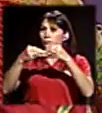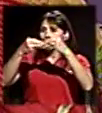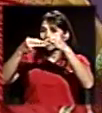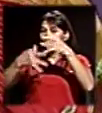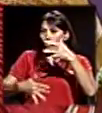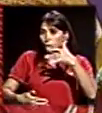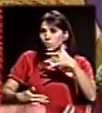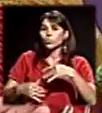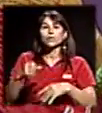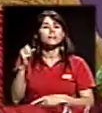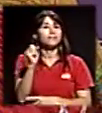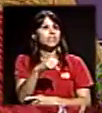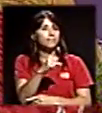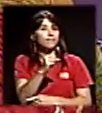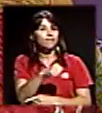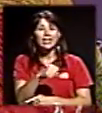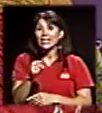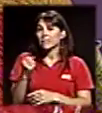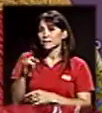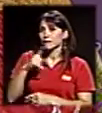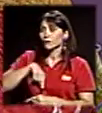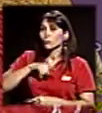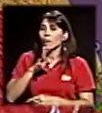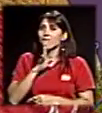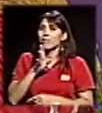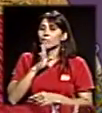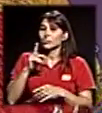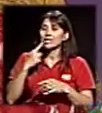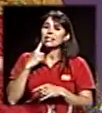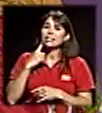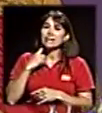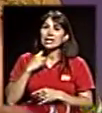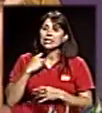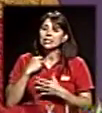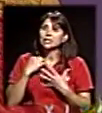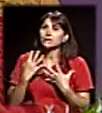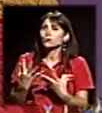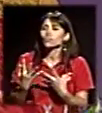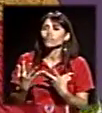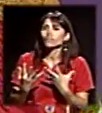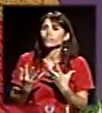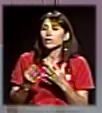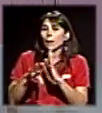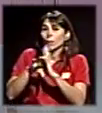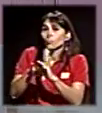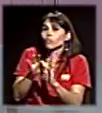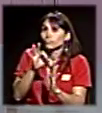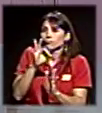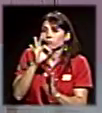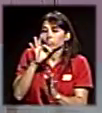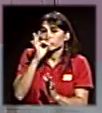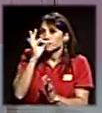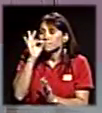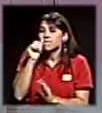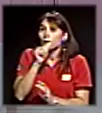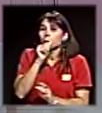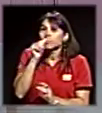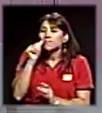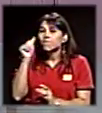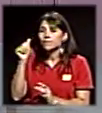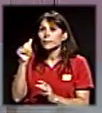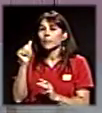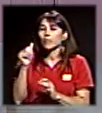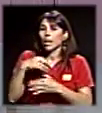Porque si si hablamos de las adicciones a a efectos digamos a a drogas que nos provocan un estado